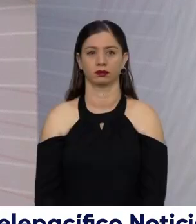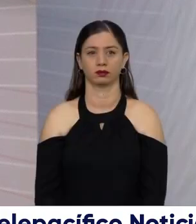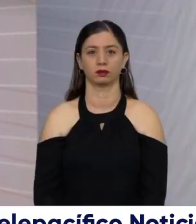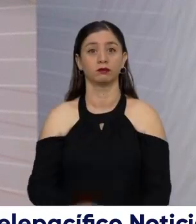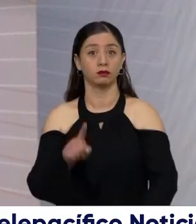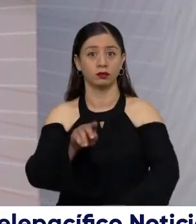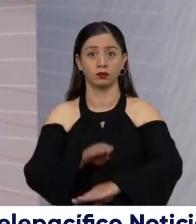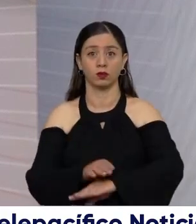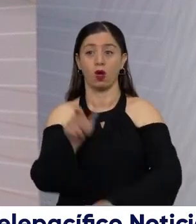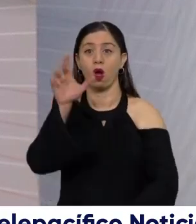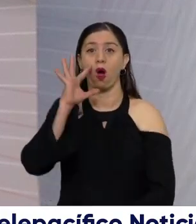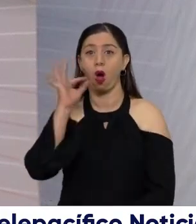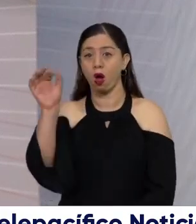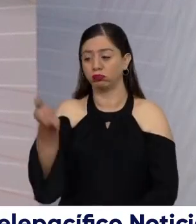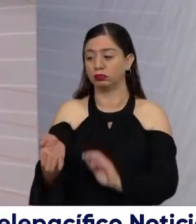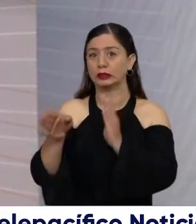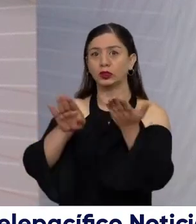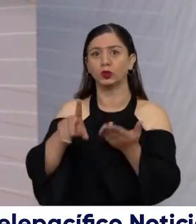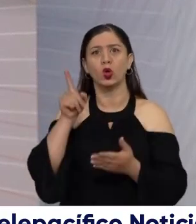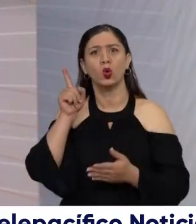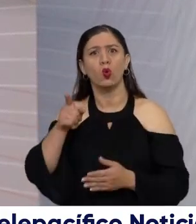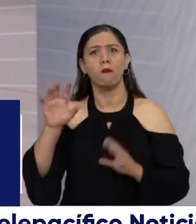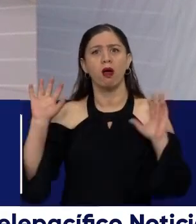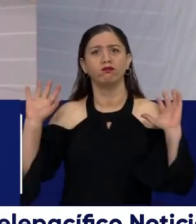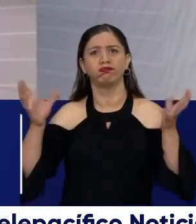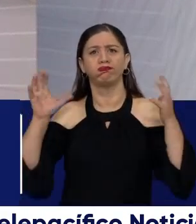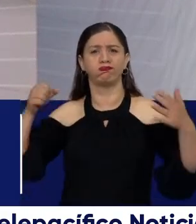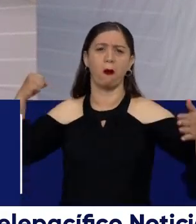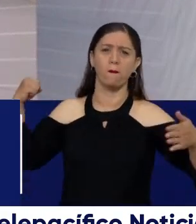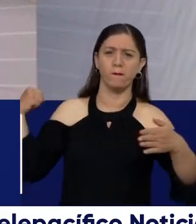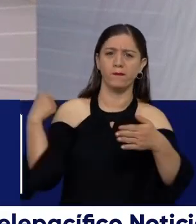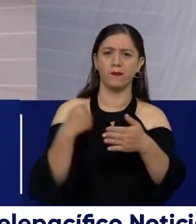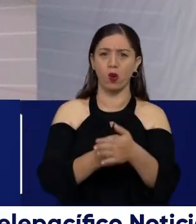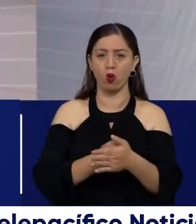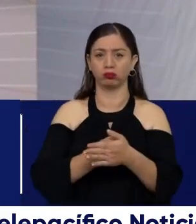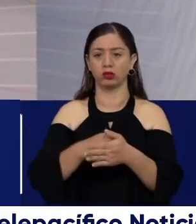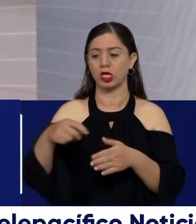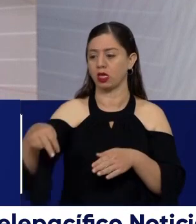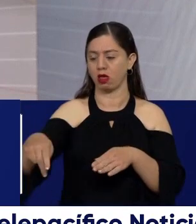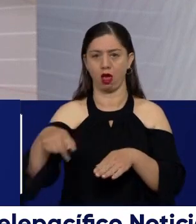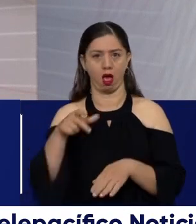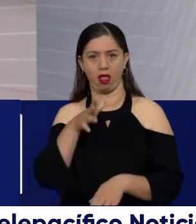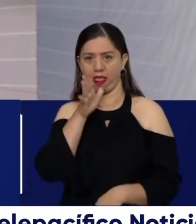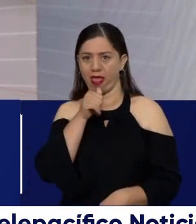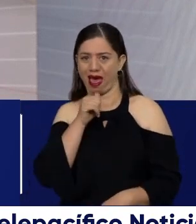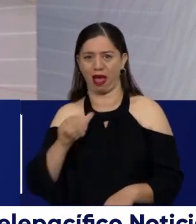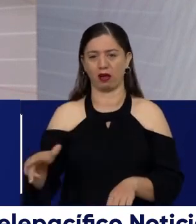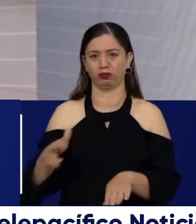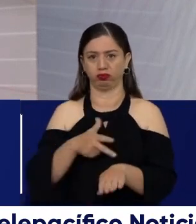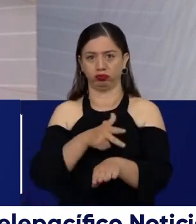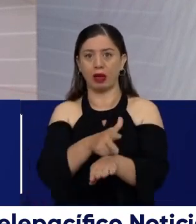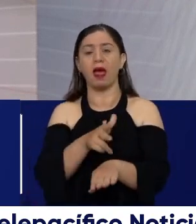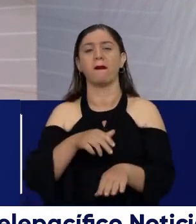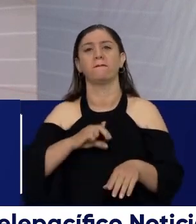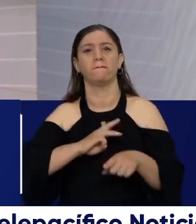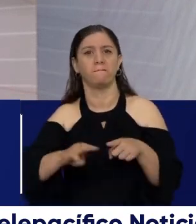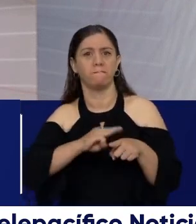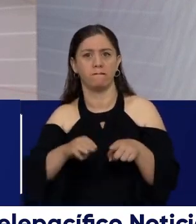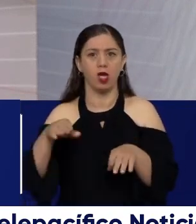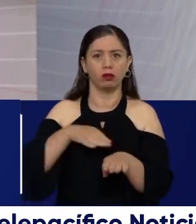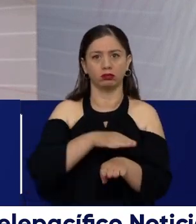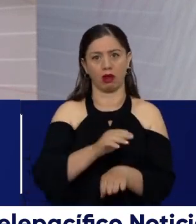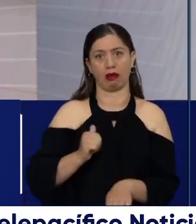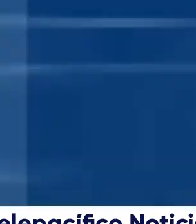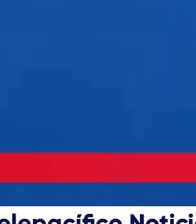Un hombre murió, al parecer, arrollado por una ambulancia cuando transitaba sin autorización por el carril exclusivo del Nilo.